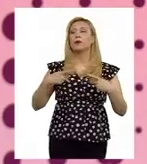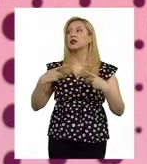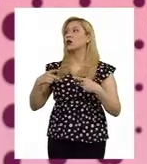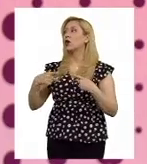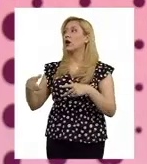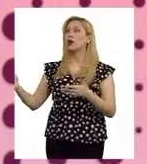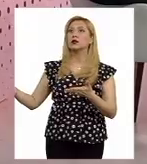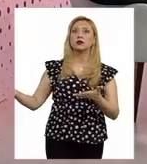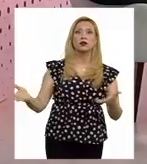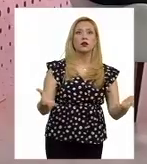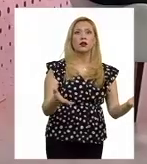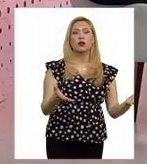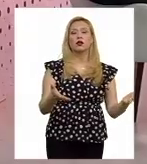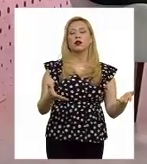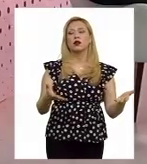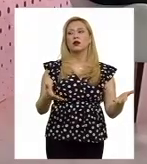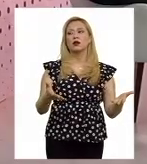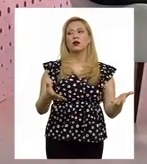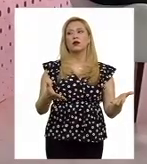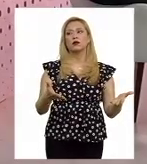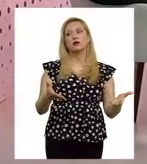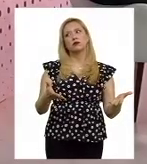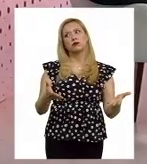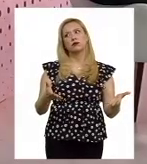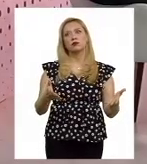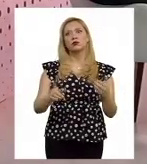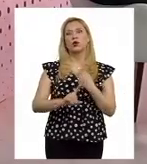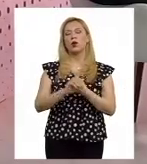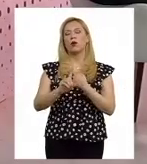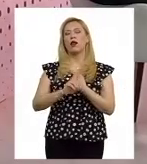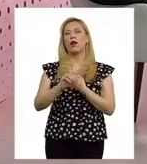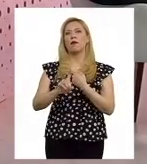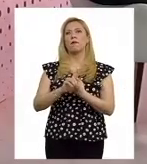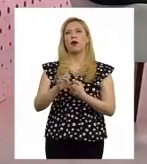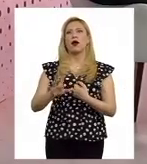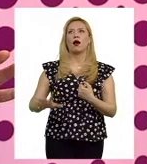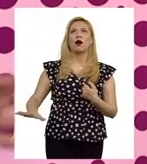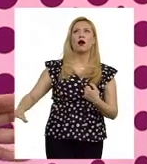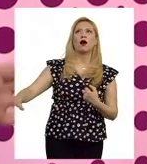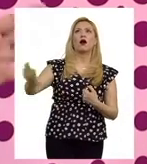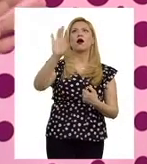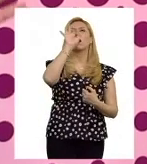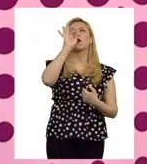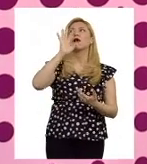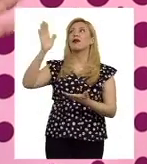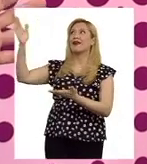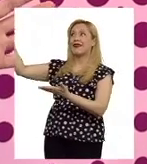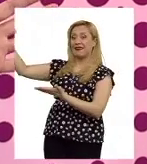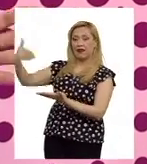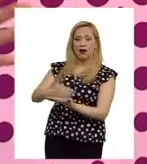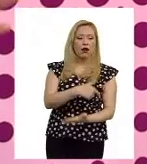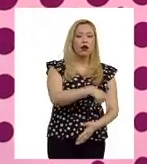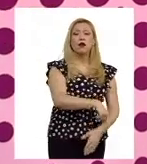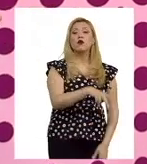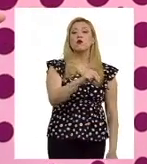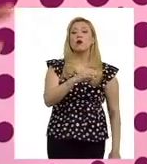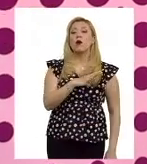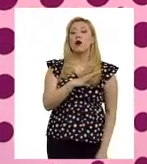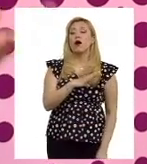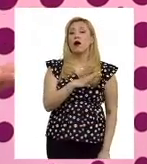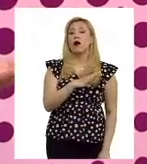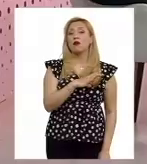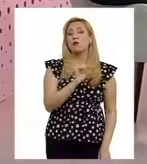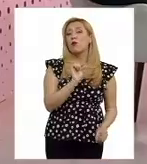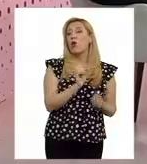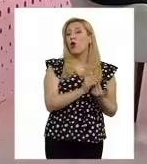personas no contribuya también a tener un impacto ambiental, ¿no? Estoy pensando, por ejemplo, en la parte sur de